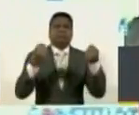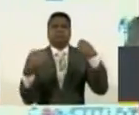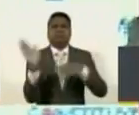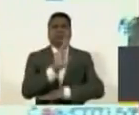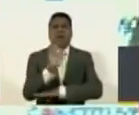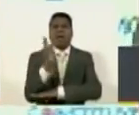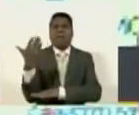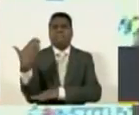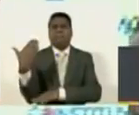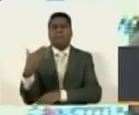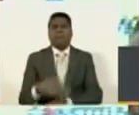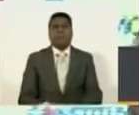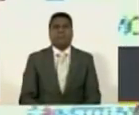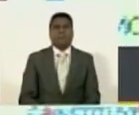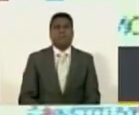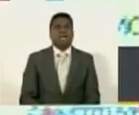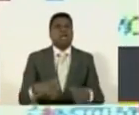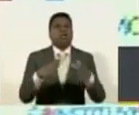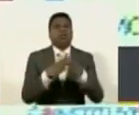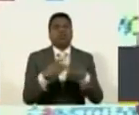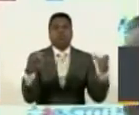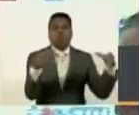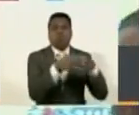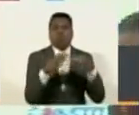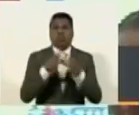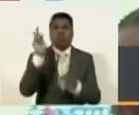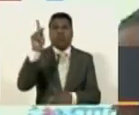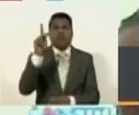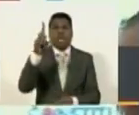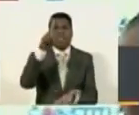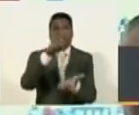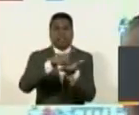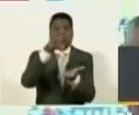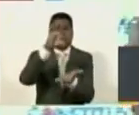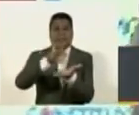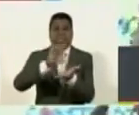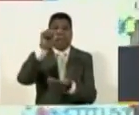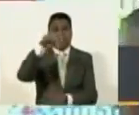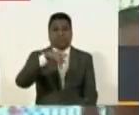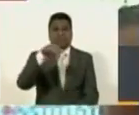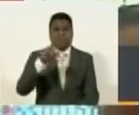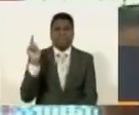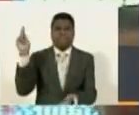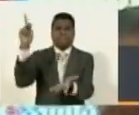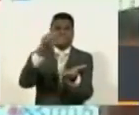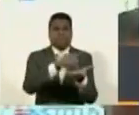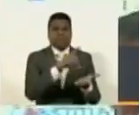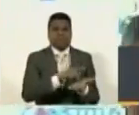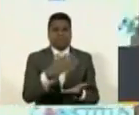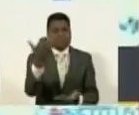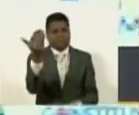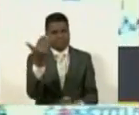equipos parroquiales y de todo Distrito Capital presentes.